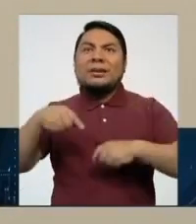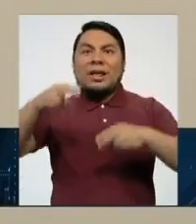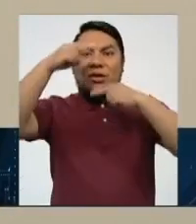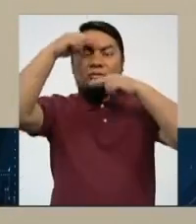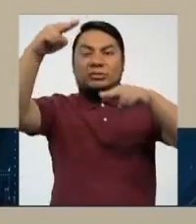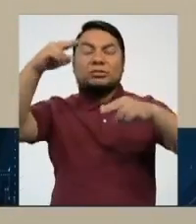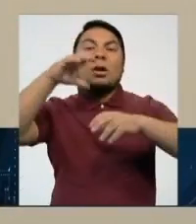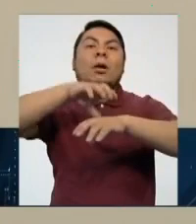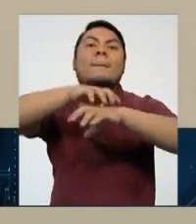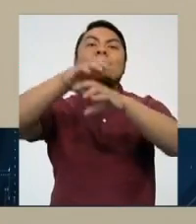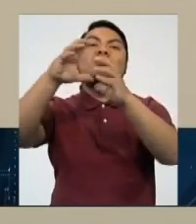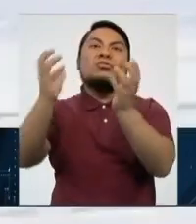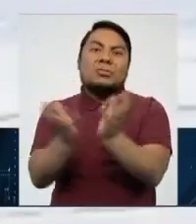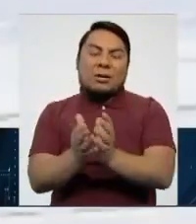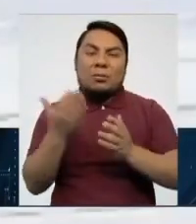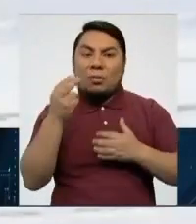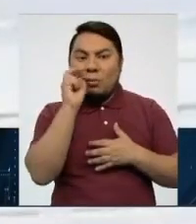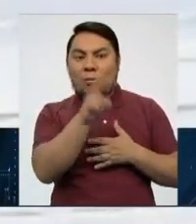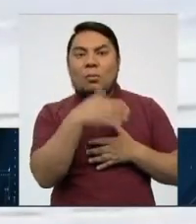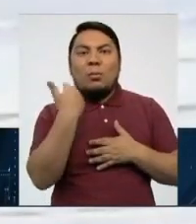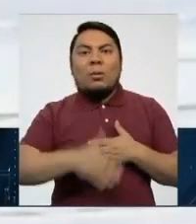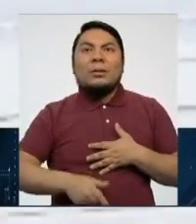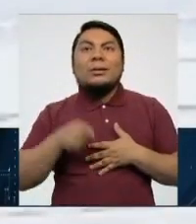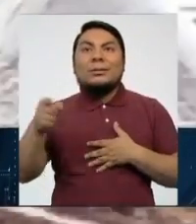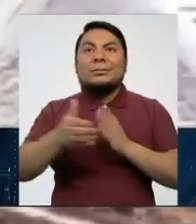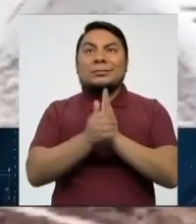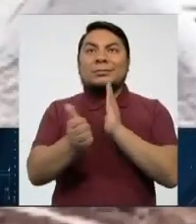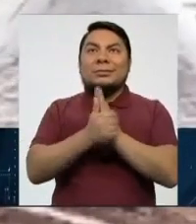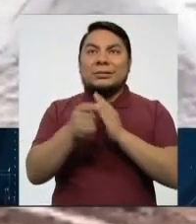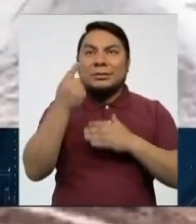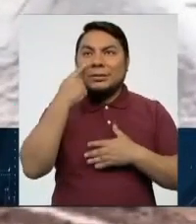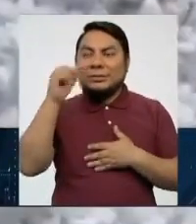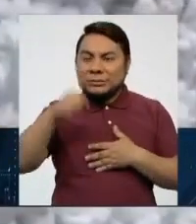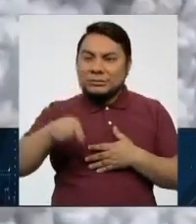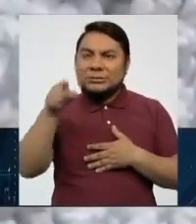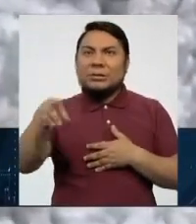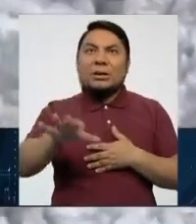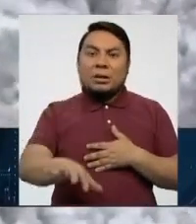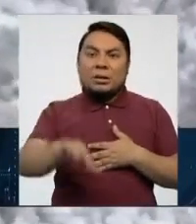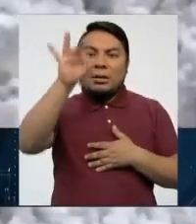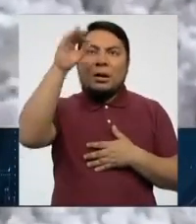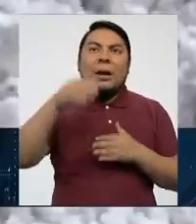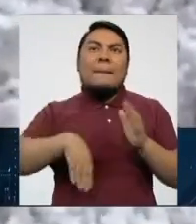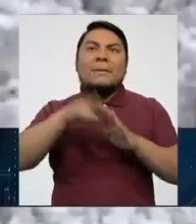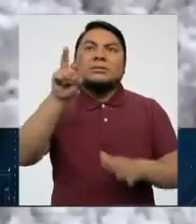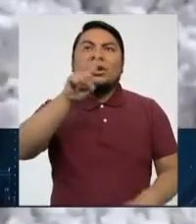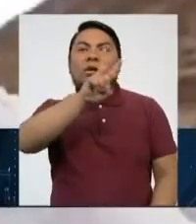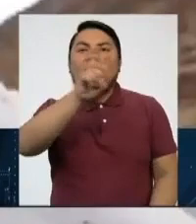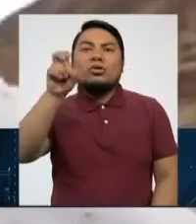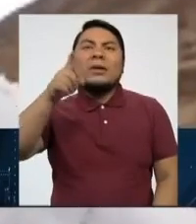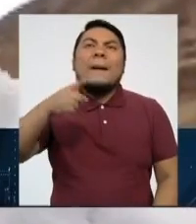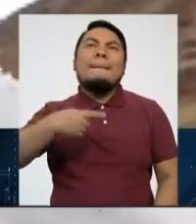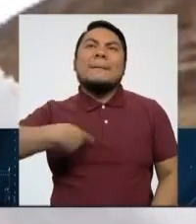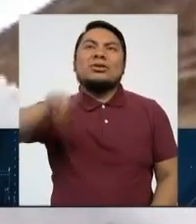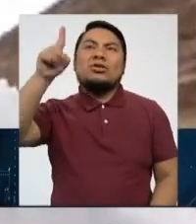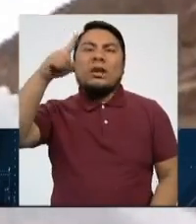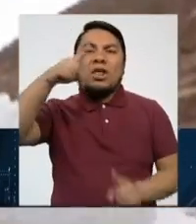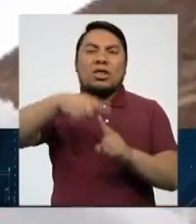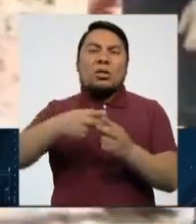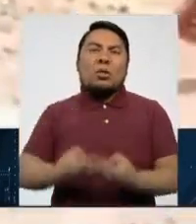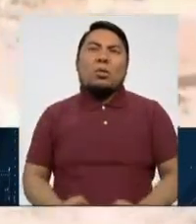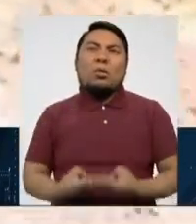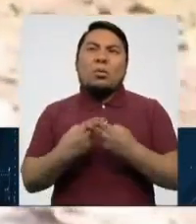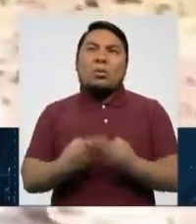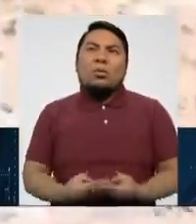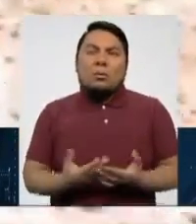a nivel de minería. Los expertos reconocen la trascendencia del hallazgo de más de 2 millones de toneladas de litio de alta